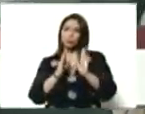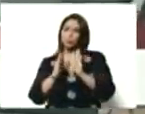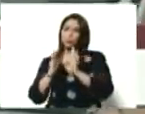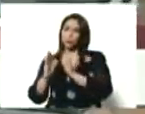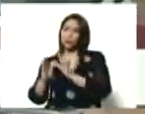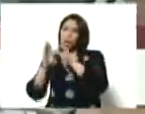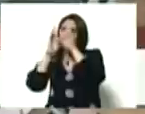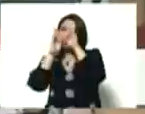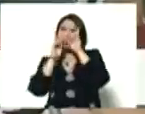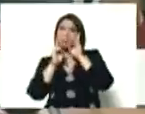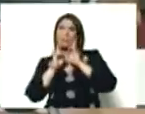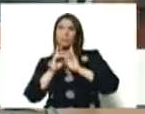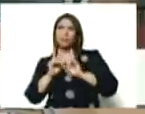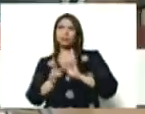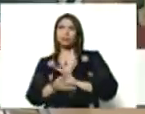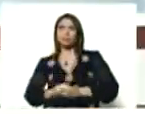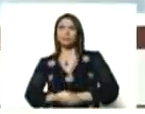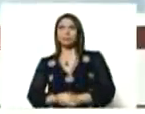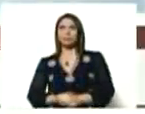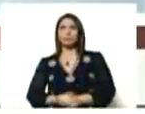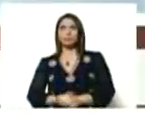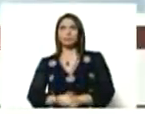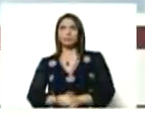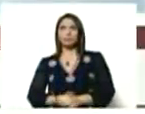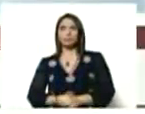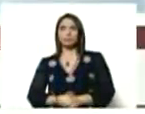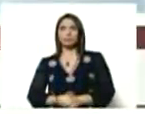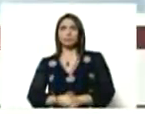desinfección e higienización.